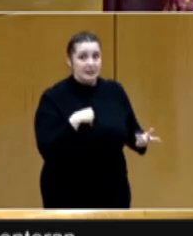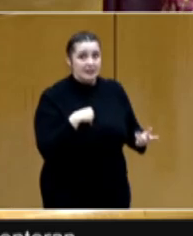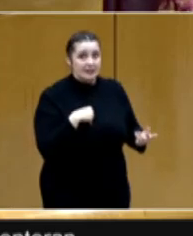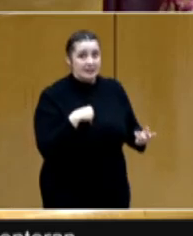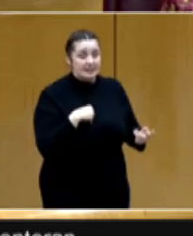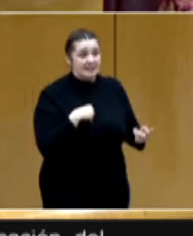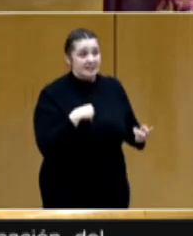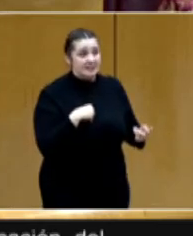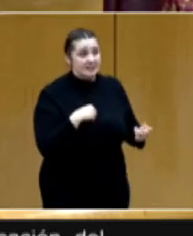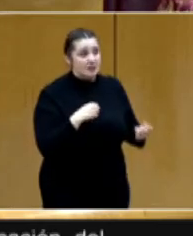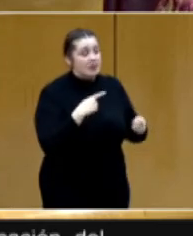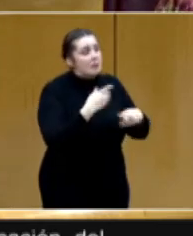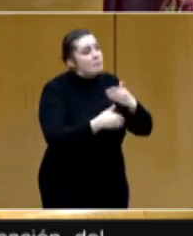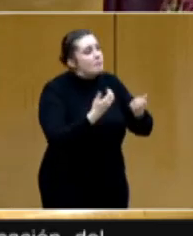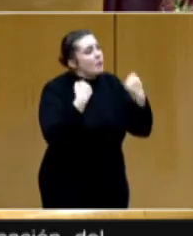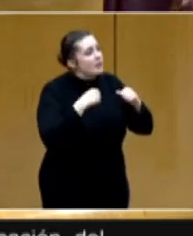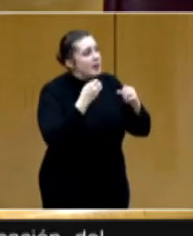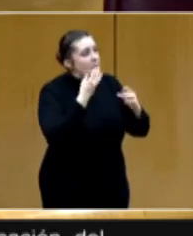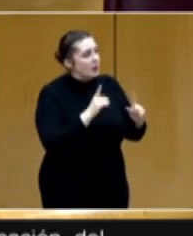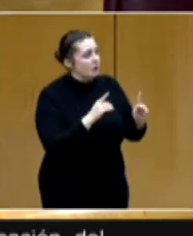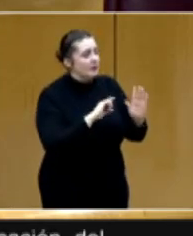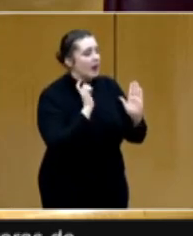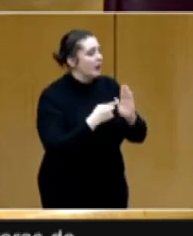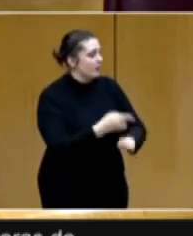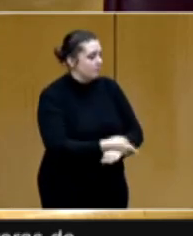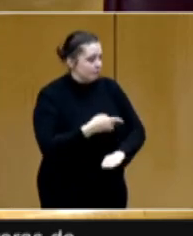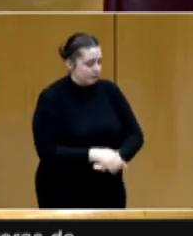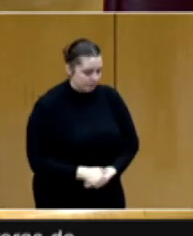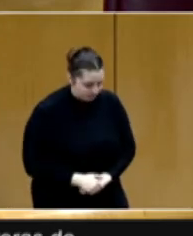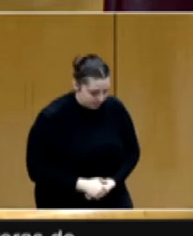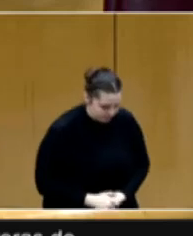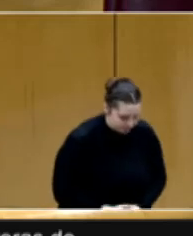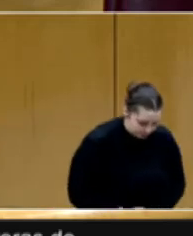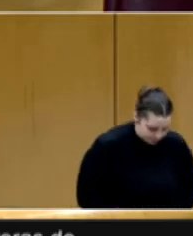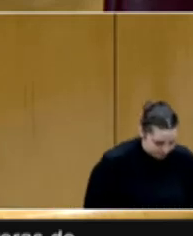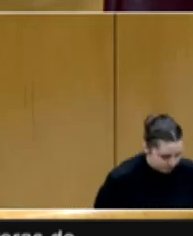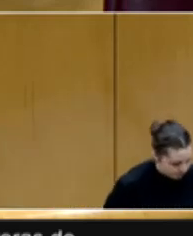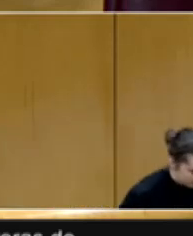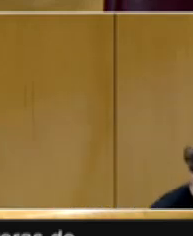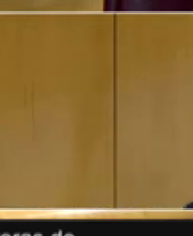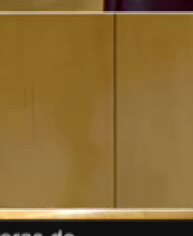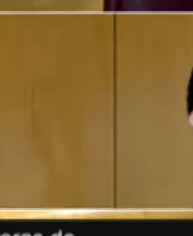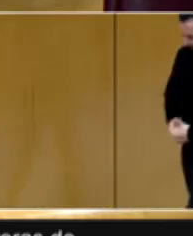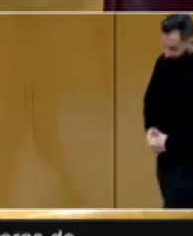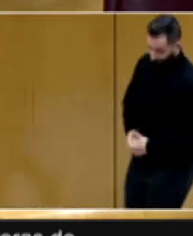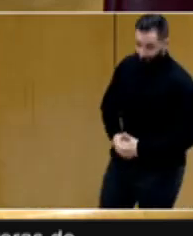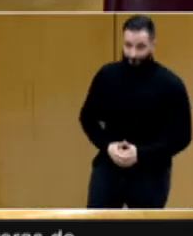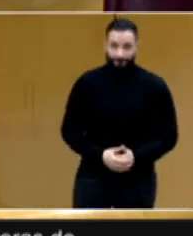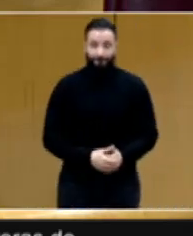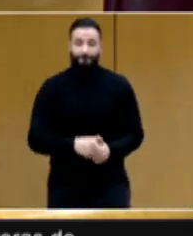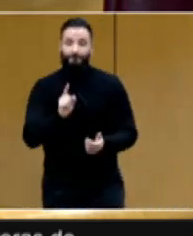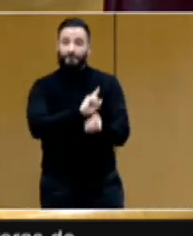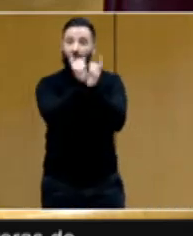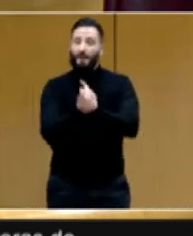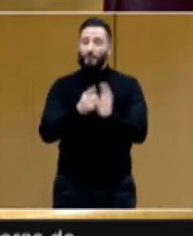Buena terapéutica procesal sino que son ley y esto es algo muy importante y que ha introducido en nuestro